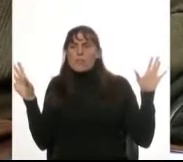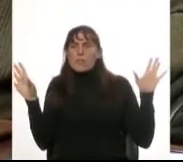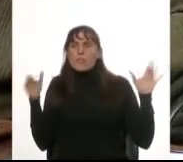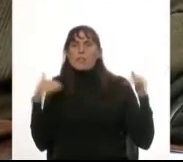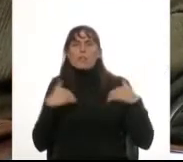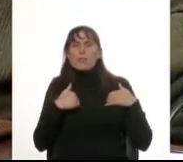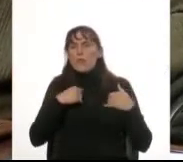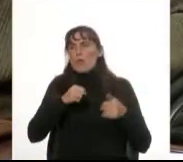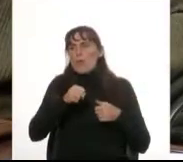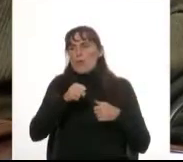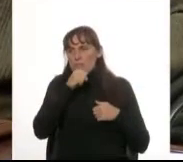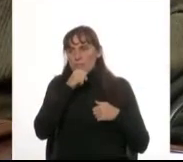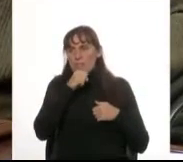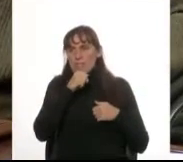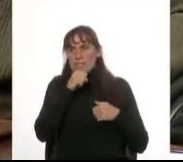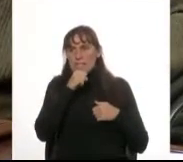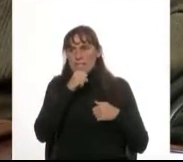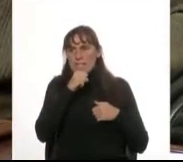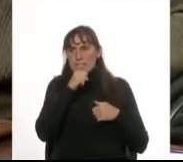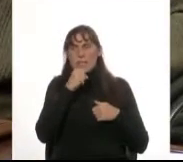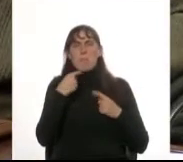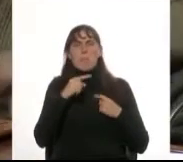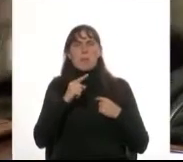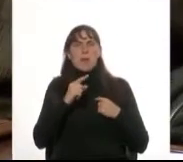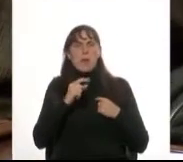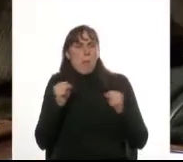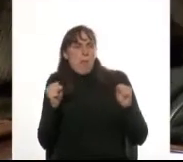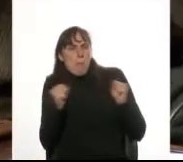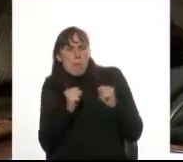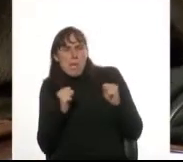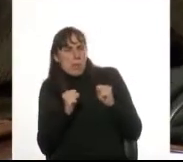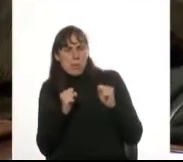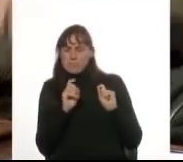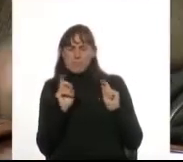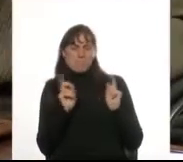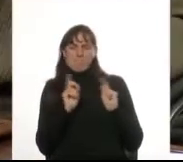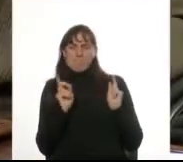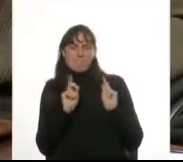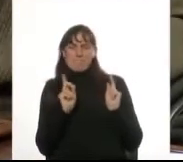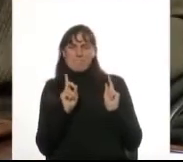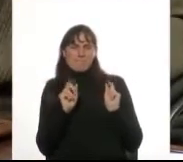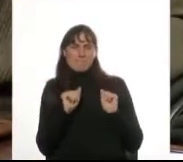Tengo vejez, pero no soy cobarde y no tengo miedo.